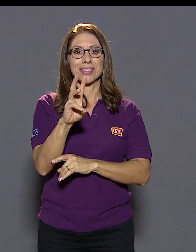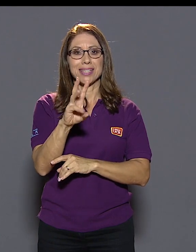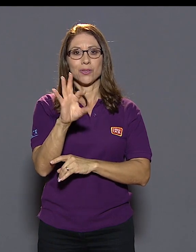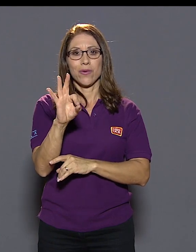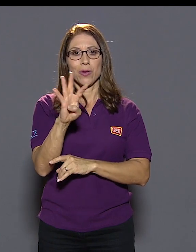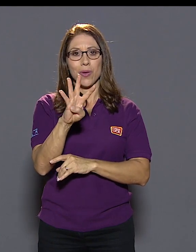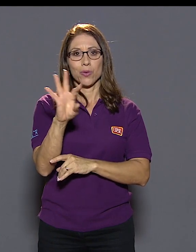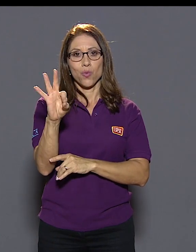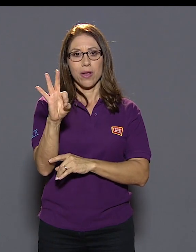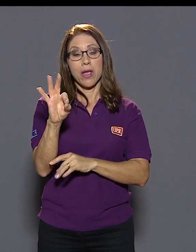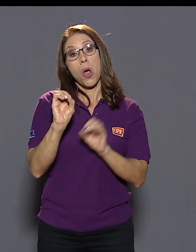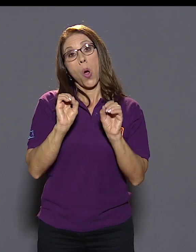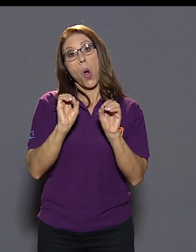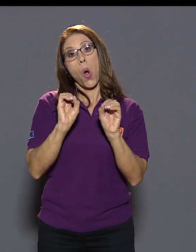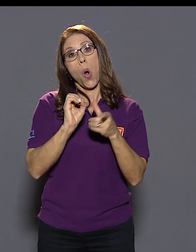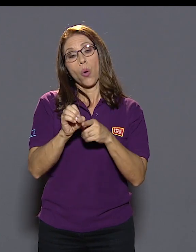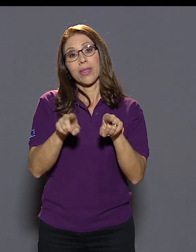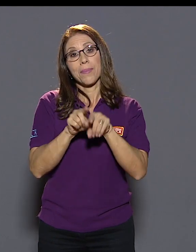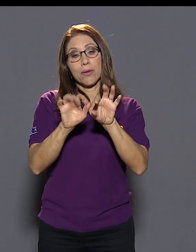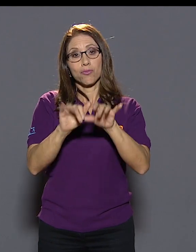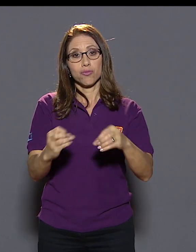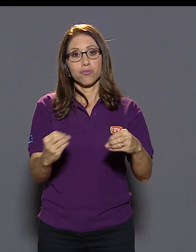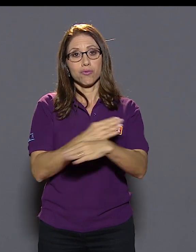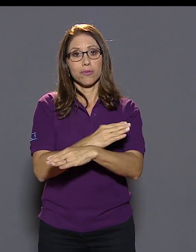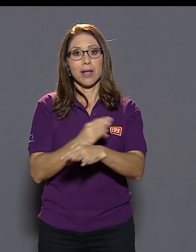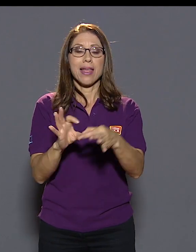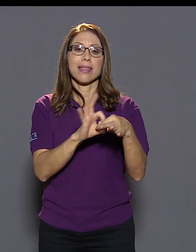2511-6949 o nos puede enviar un correo electrónico a